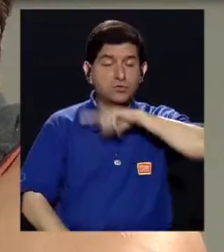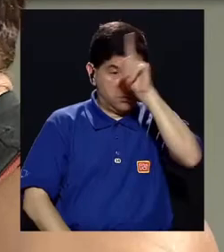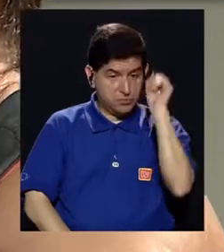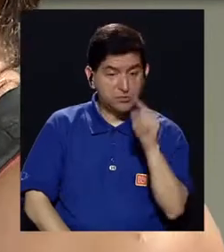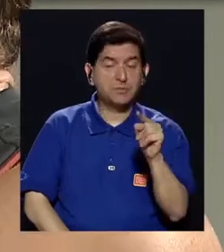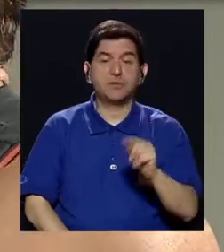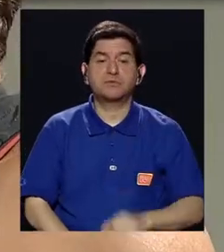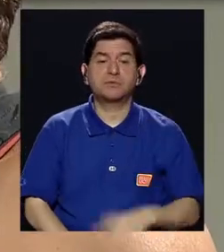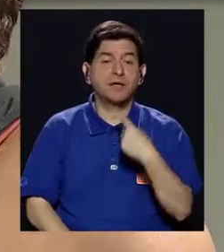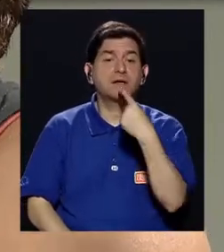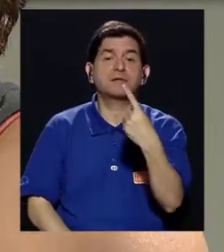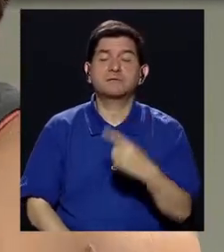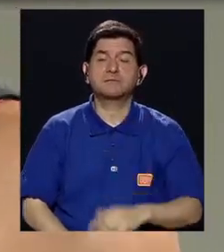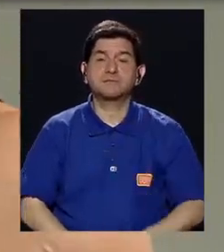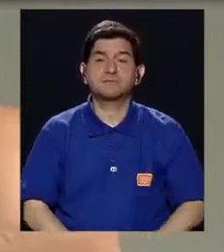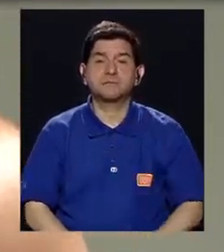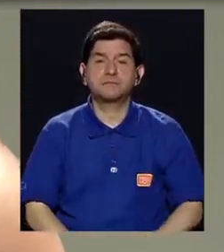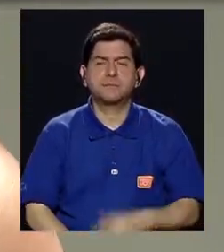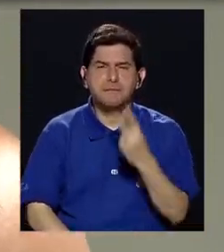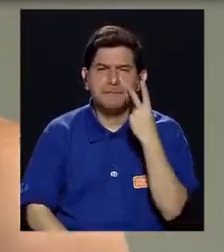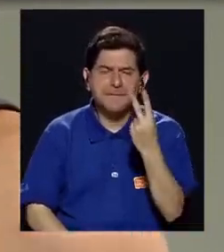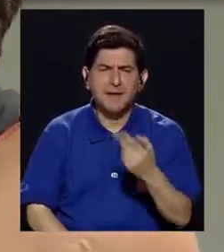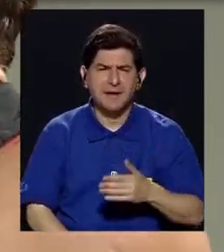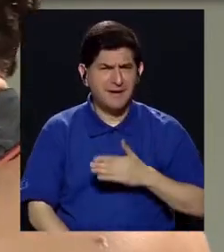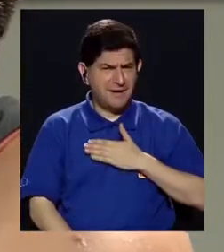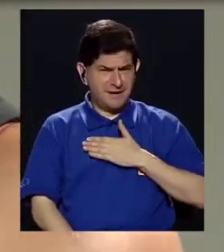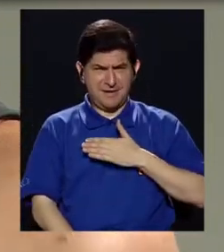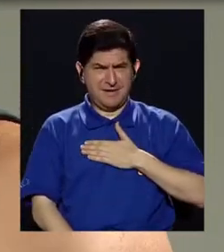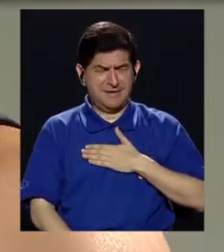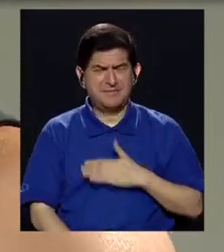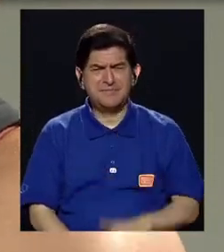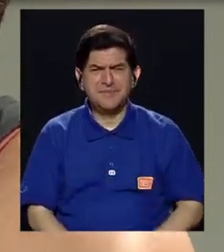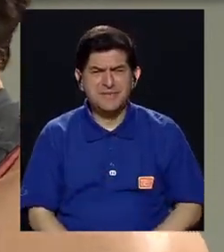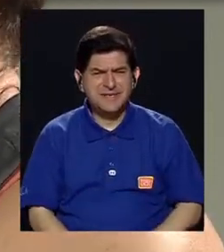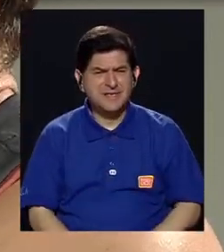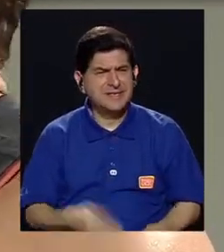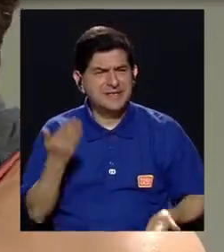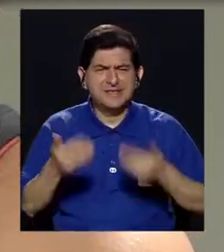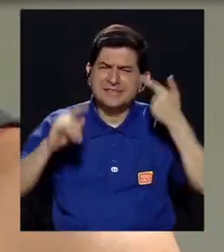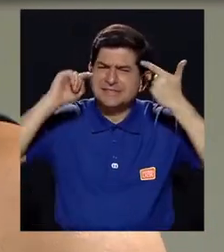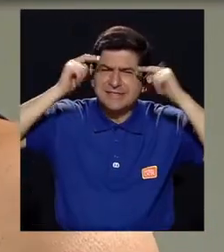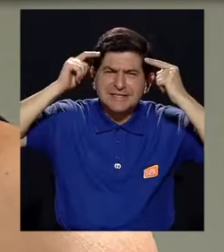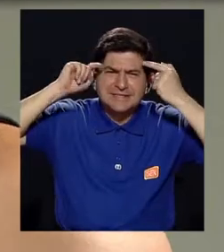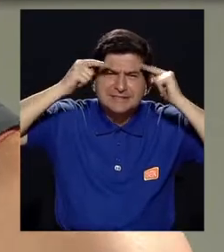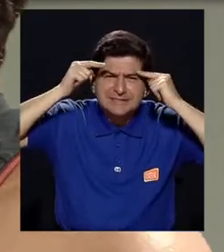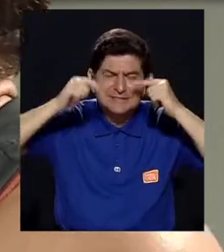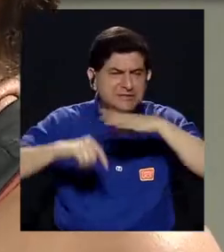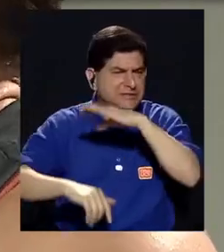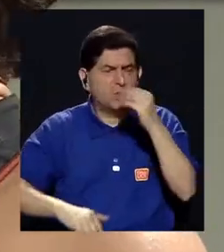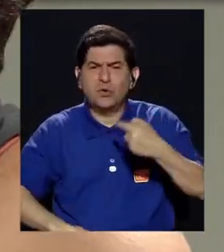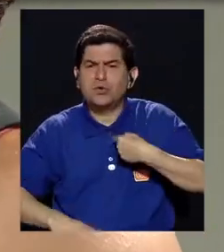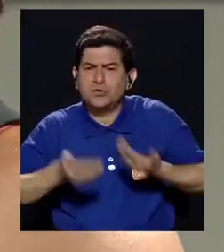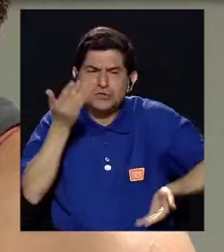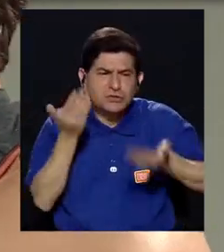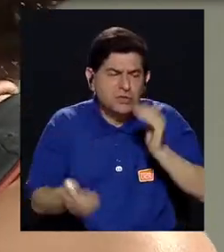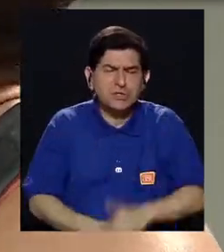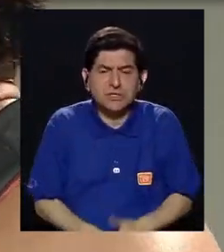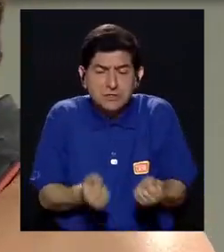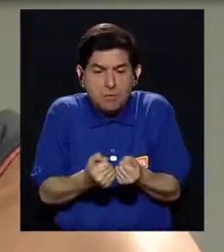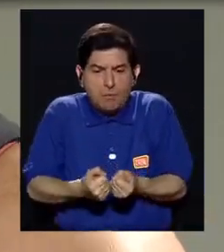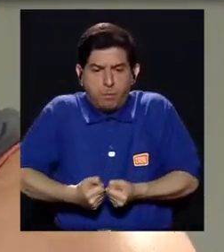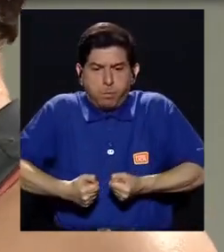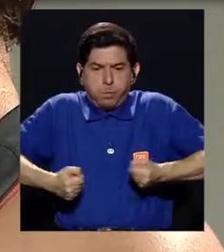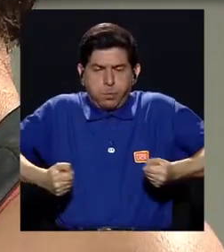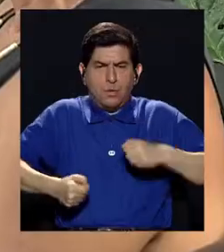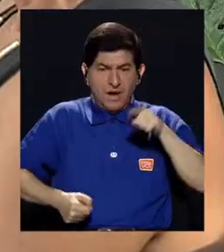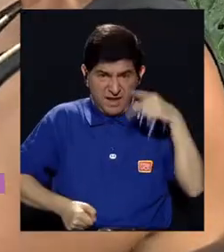y decir, mire, no me está, me estoy teniendo dolores de cabeza o estoy aumentando de peso, pero será